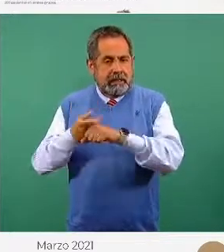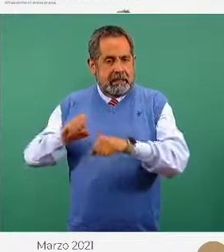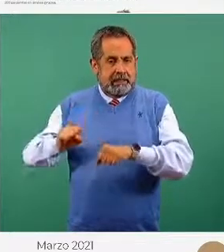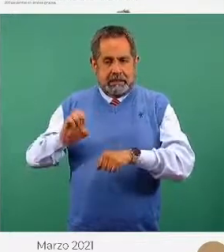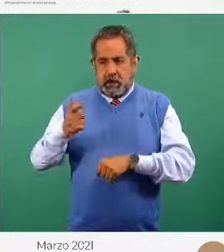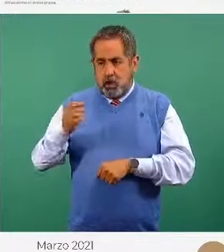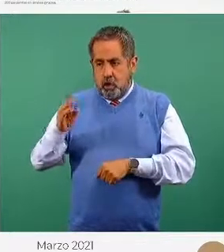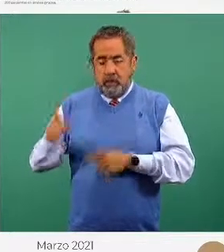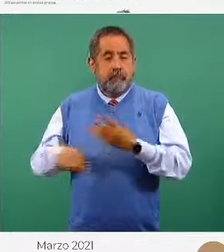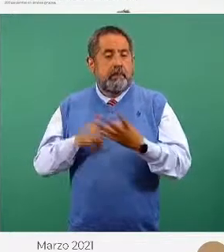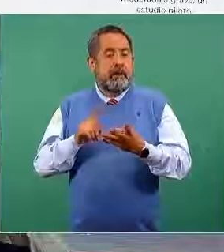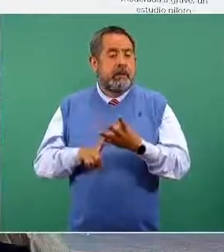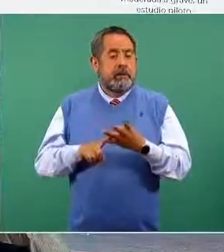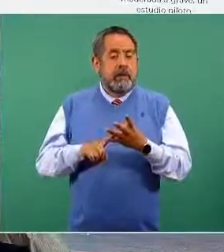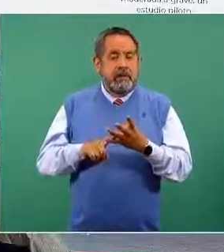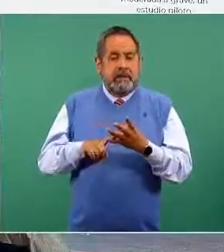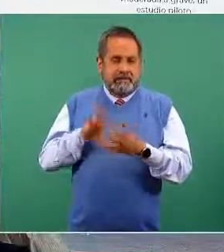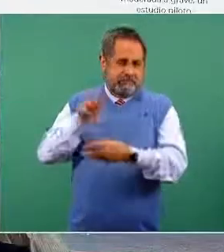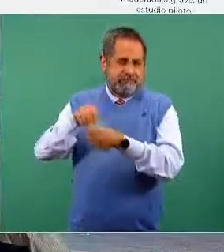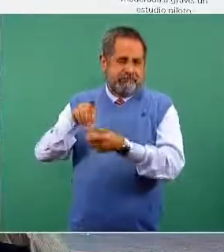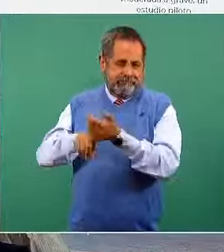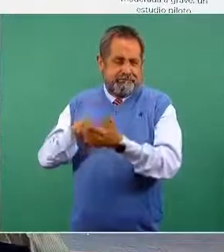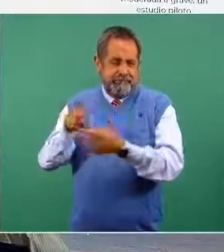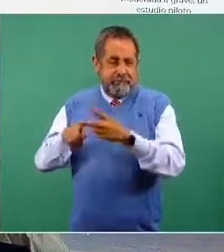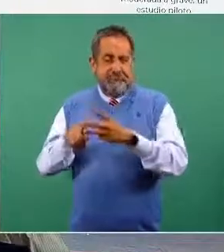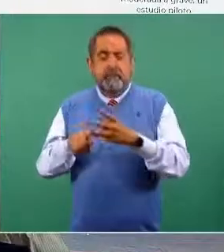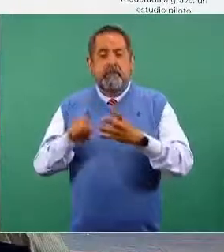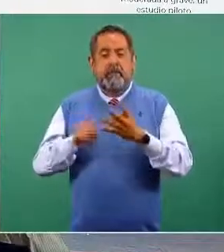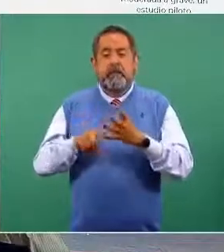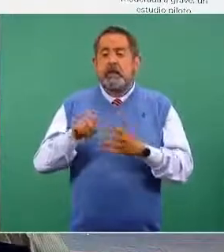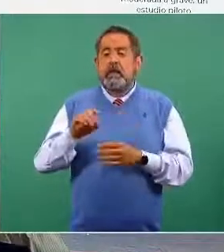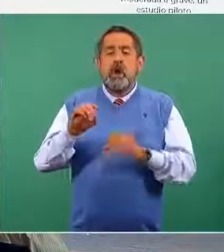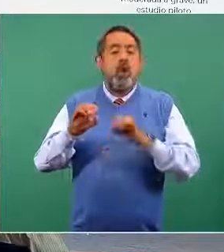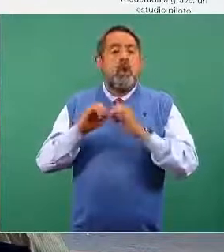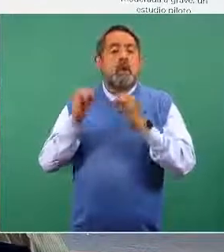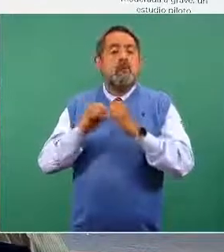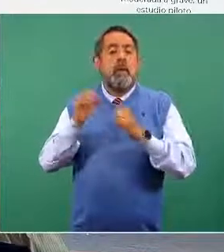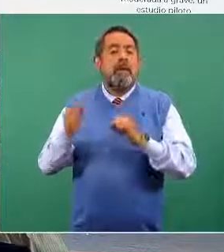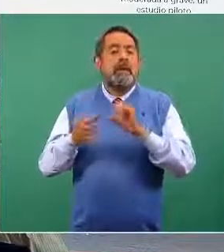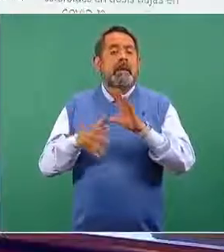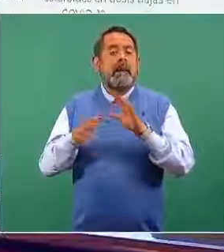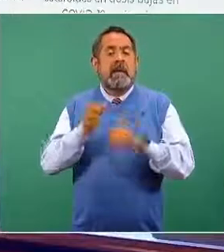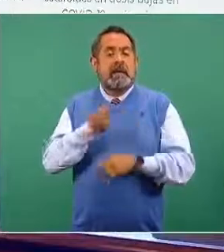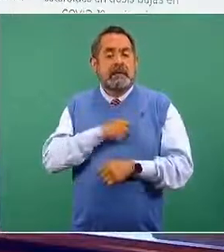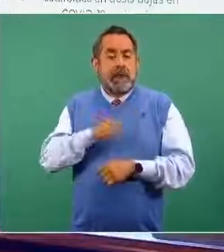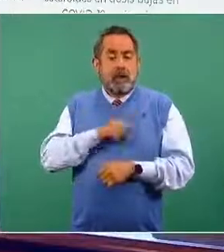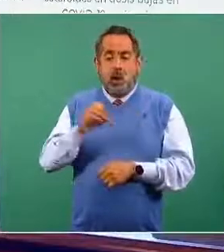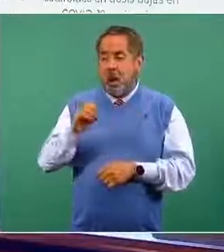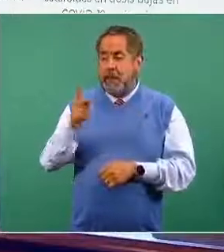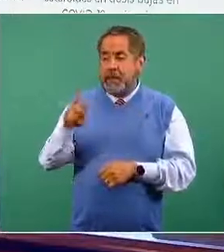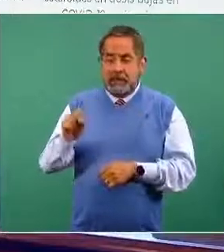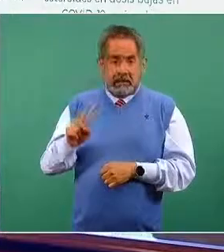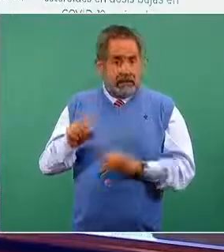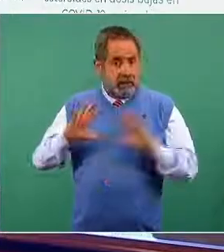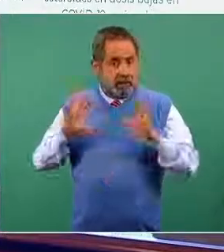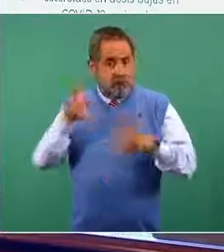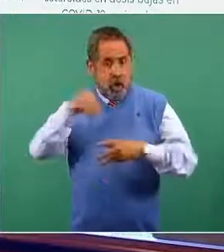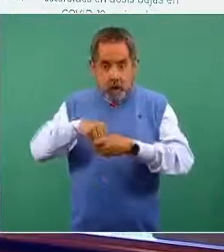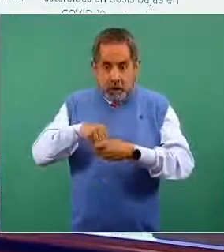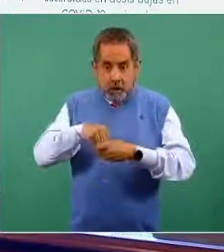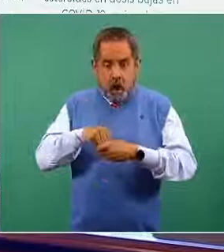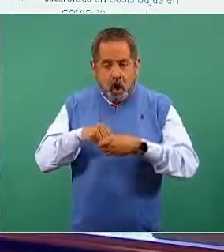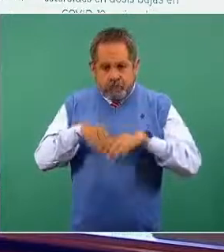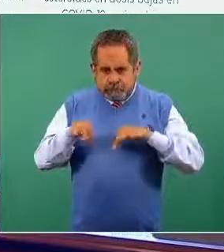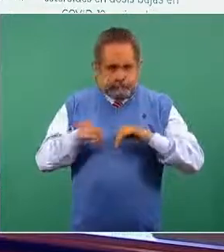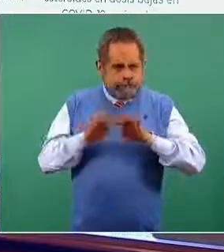Nacional de Población, también de la Secretaría de Gobernación, y la Organización Panamericana de la Salud. Son las instituciones que desde el inicio conforman el grupo